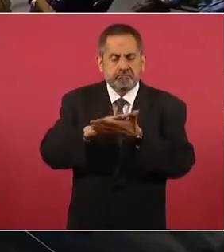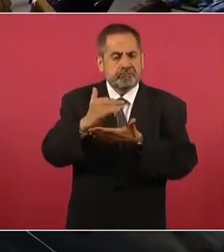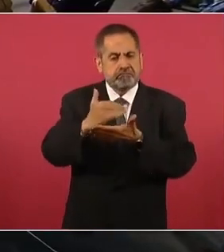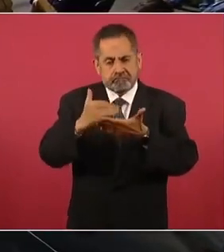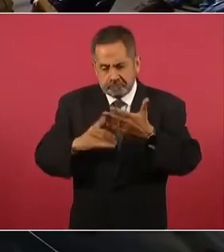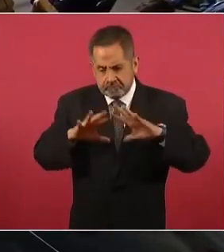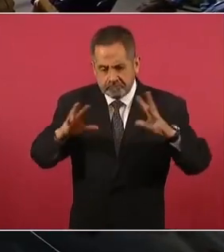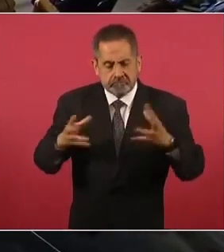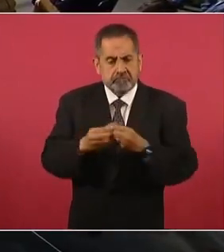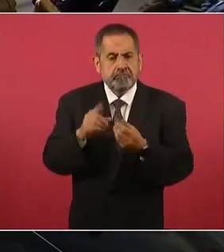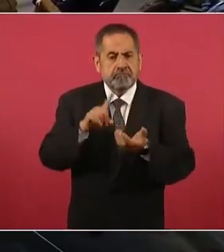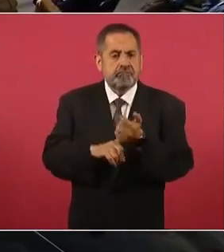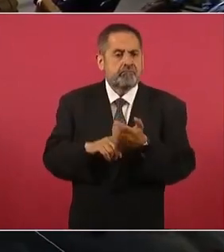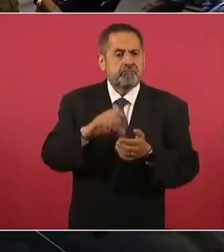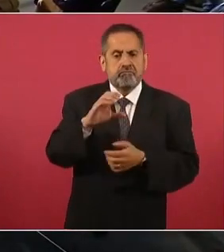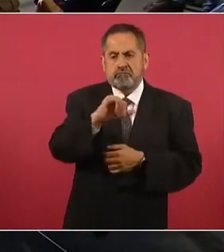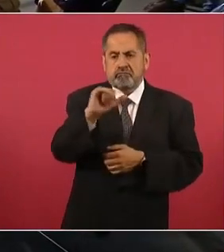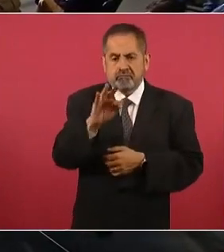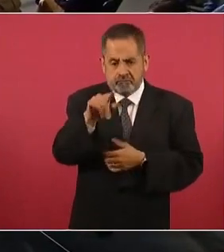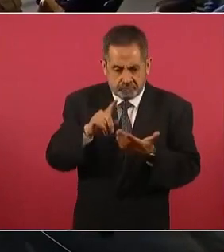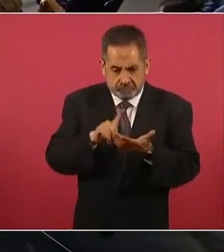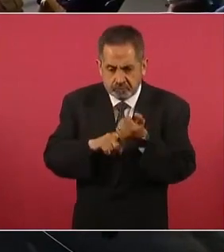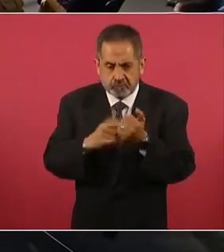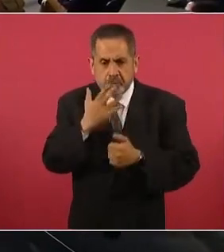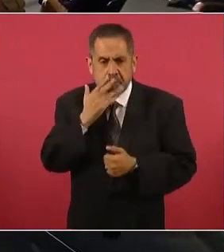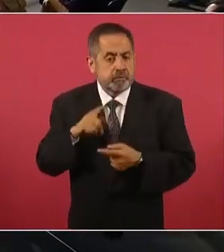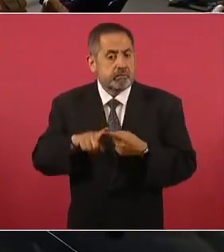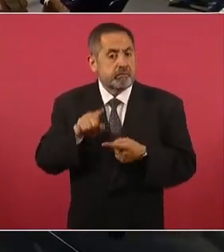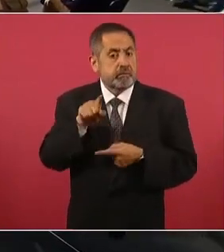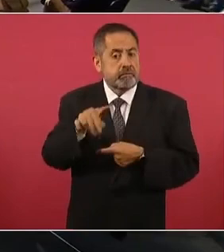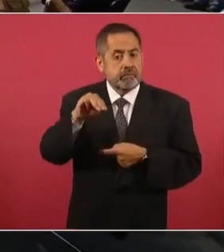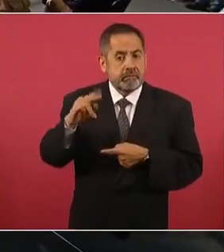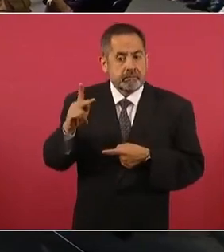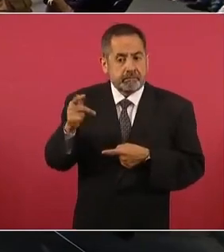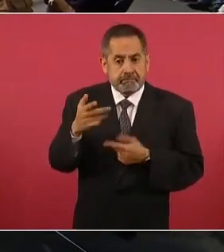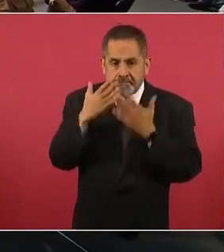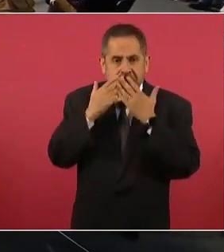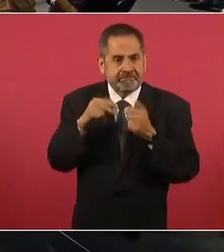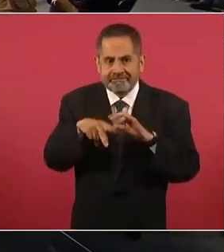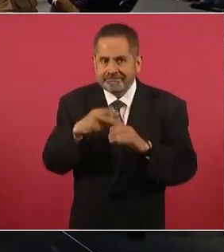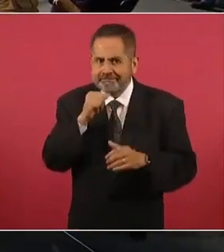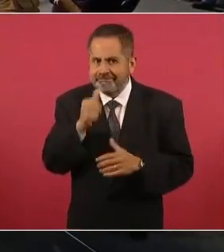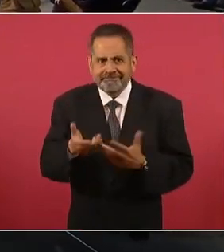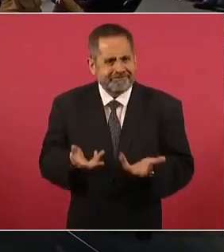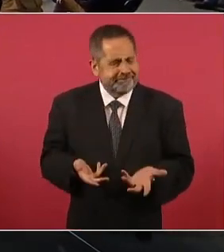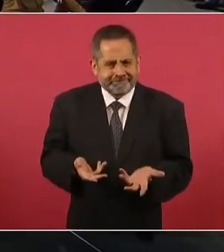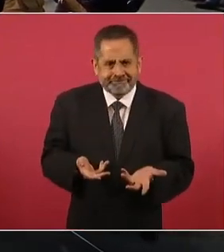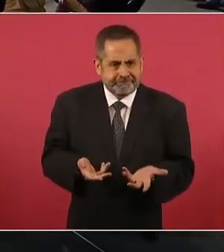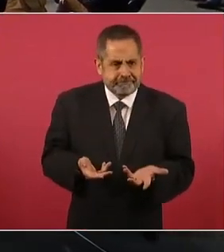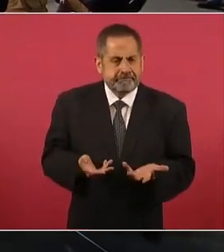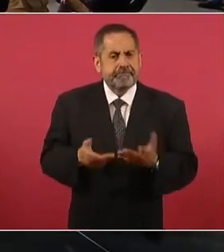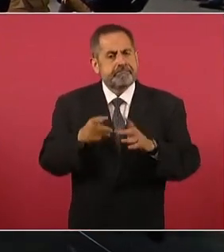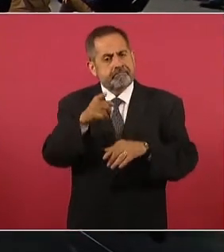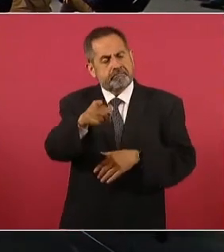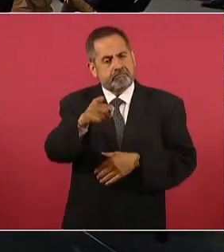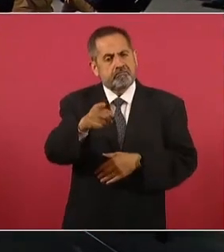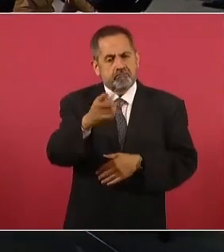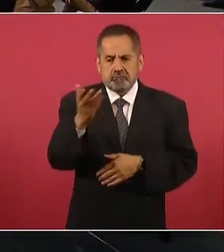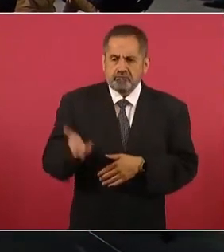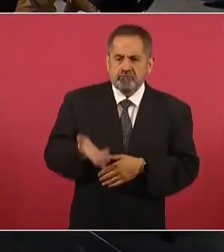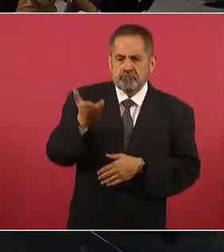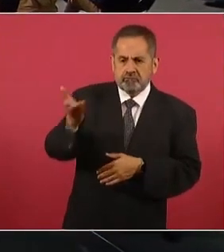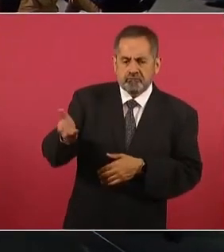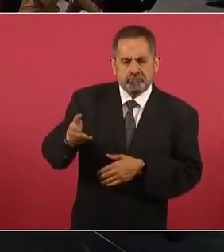de la Judicatura y los agentes del Ministerio Público tampoco. Presidente, este caso lo había usted pedido